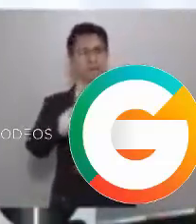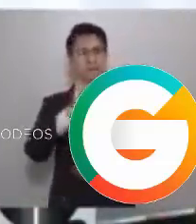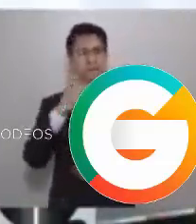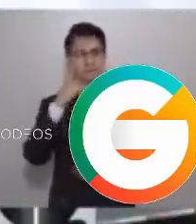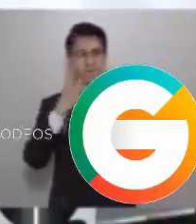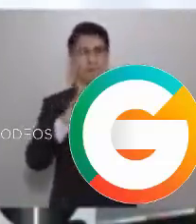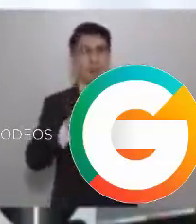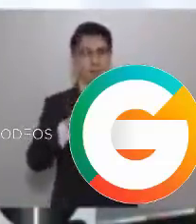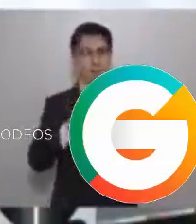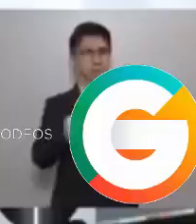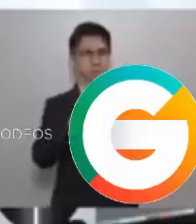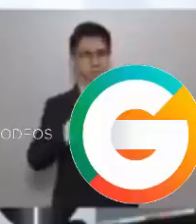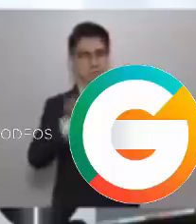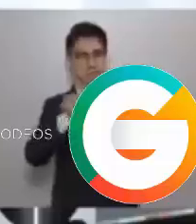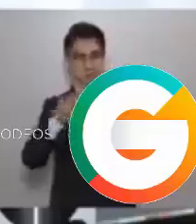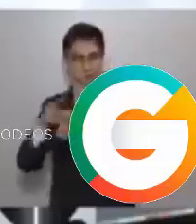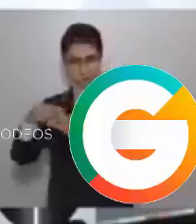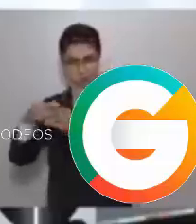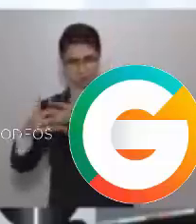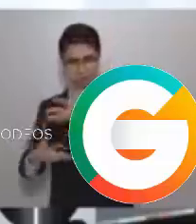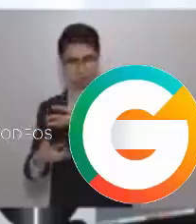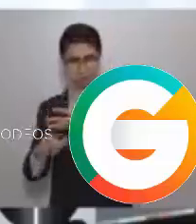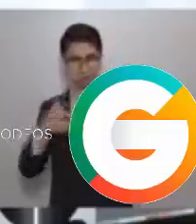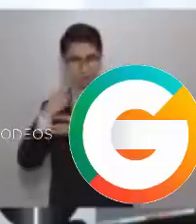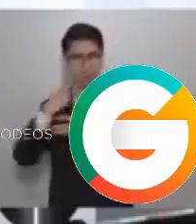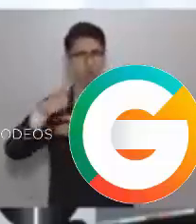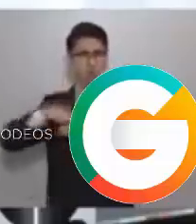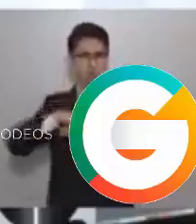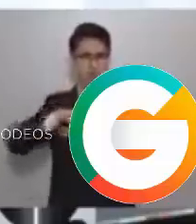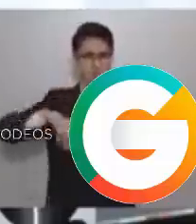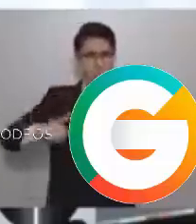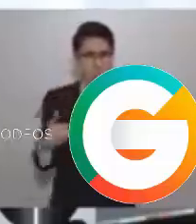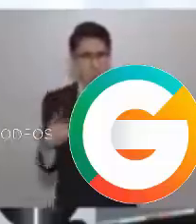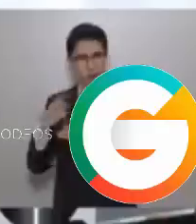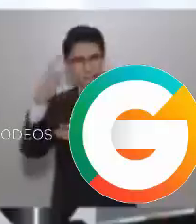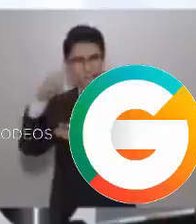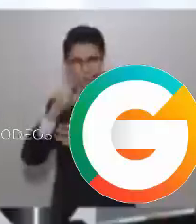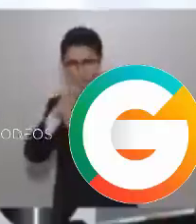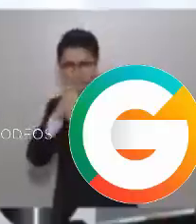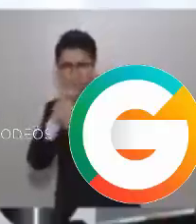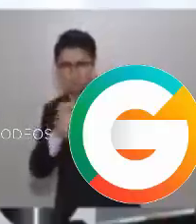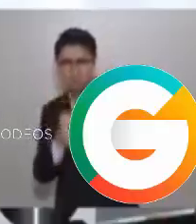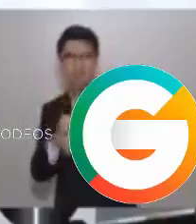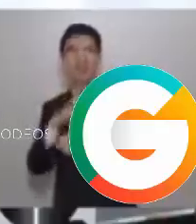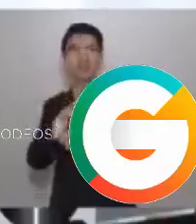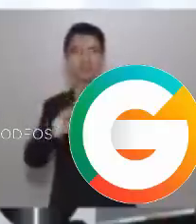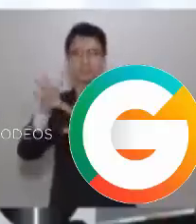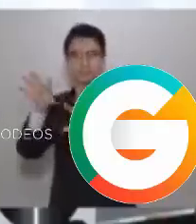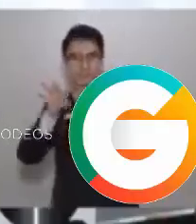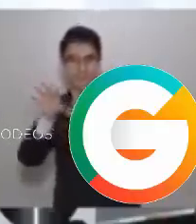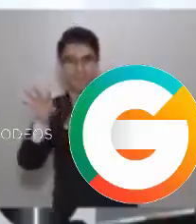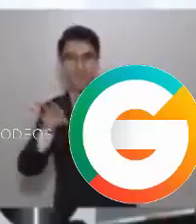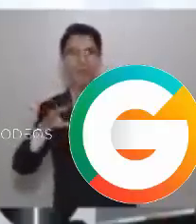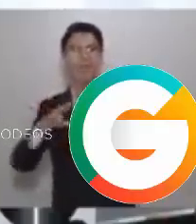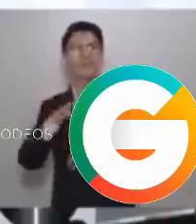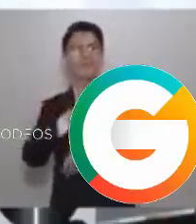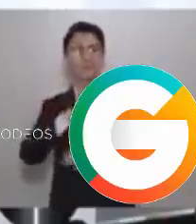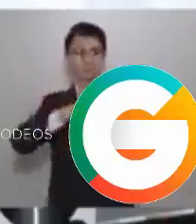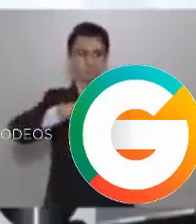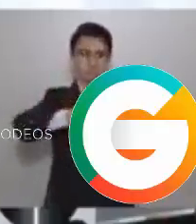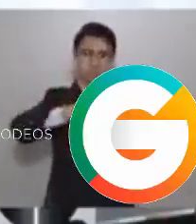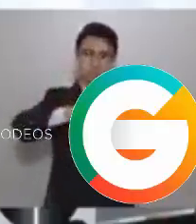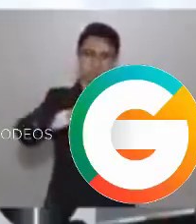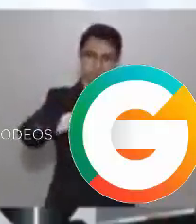de quienes participaron en estos hechos. Tenemos datos forenses, tenemos datos genéticos, tenemos datos